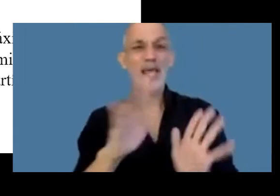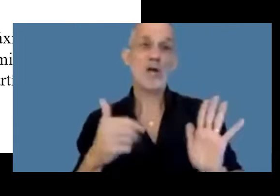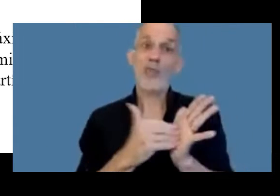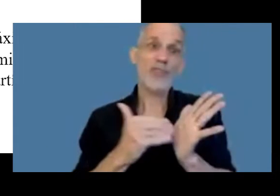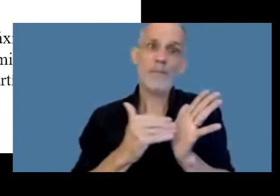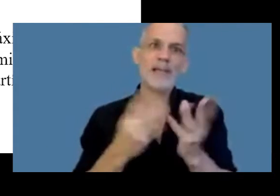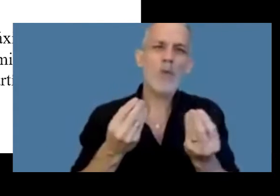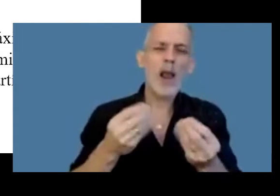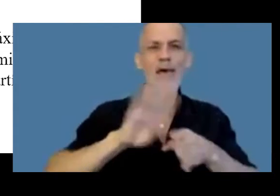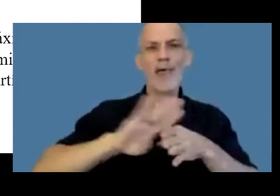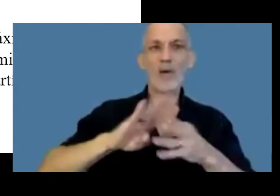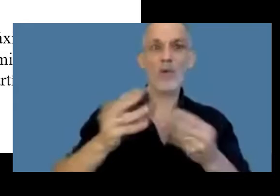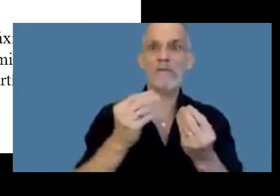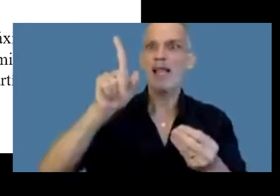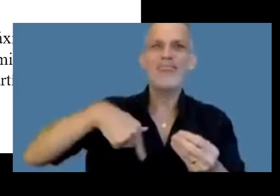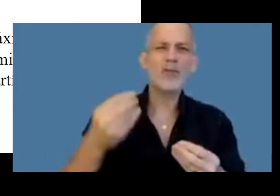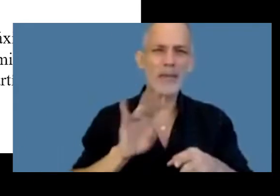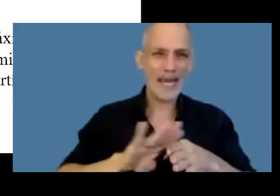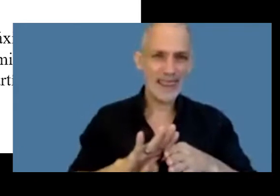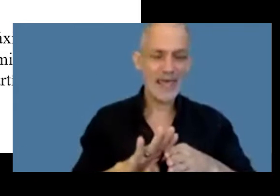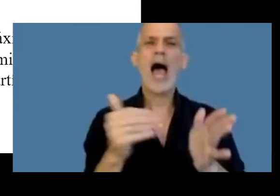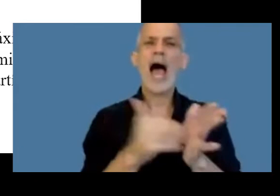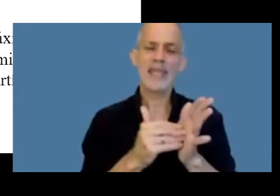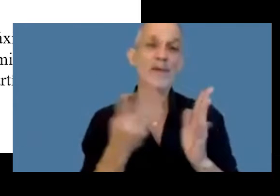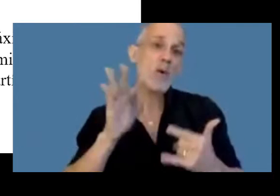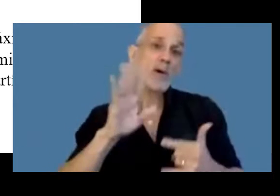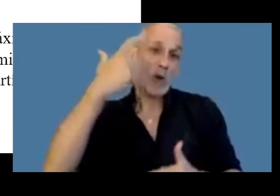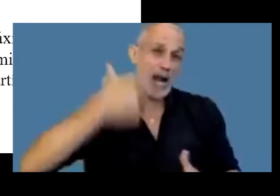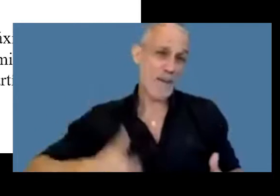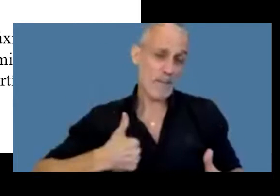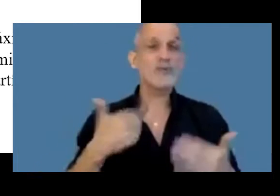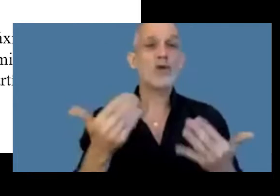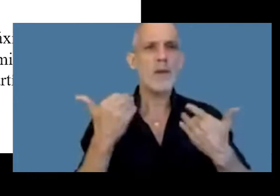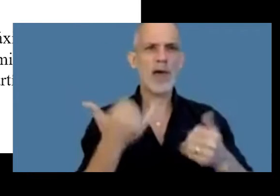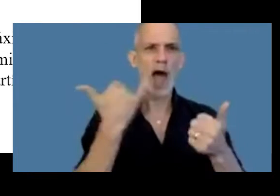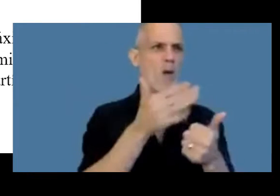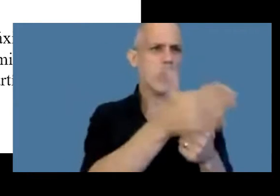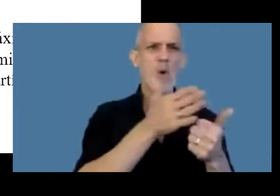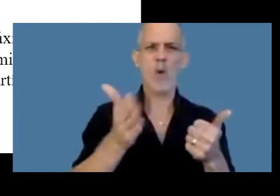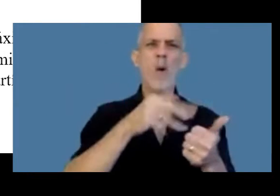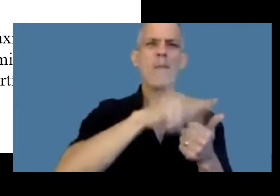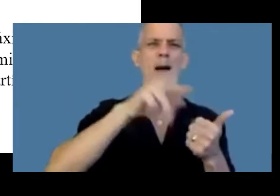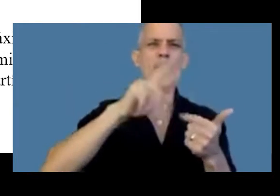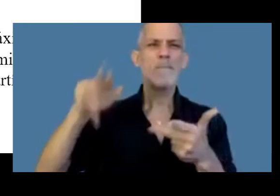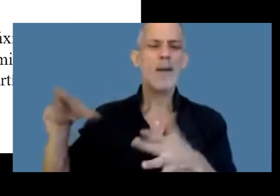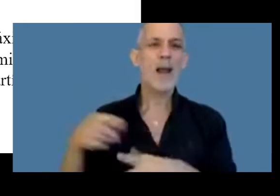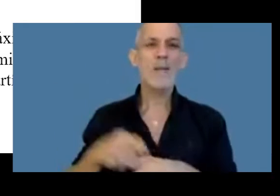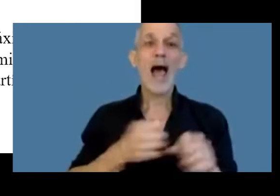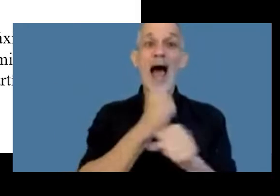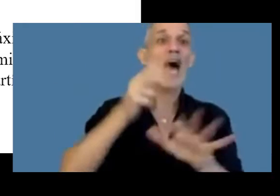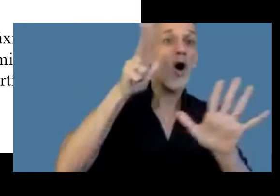de deuda y el origen de la misma, puede ser que un contribuyente pudiera tener 8, 10 o 12